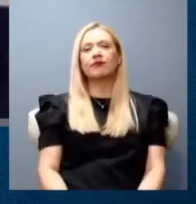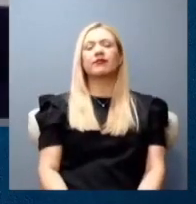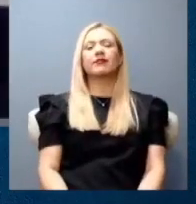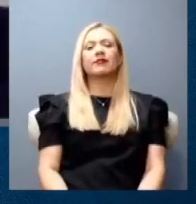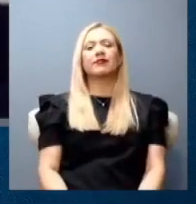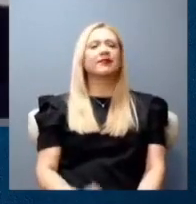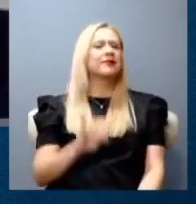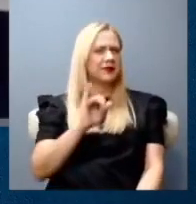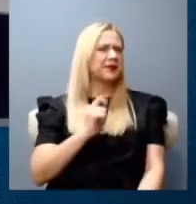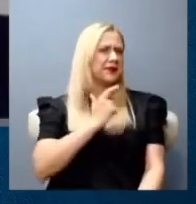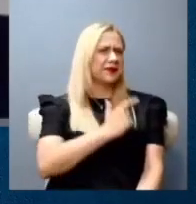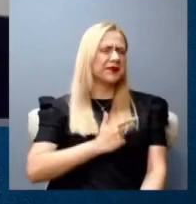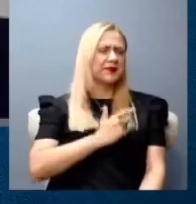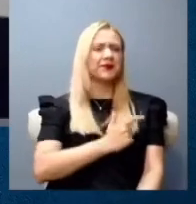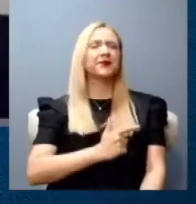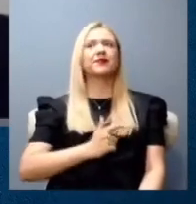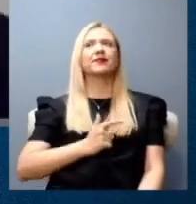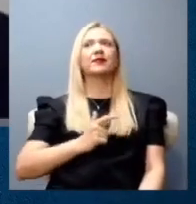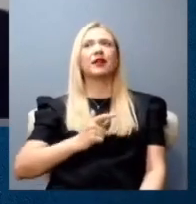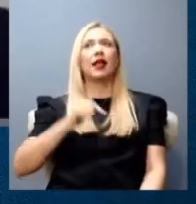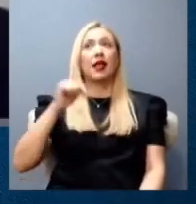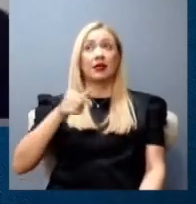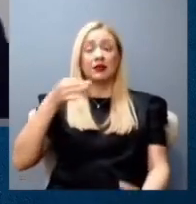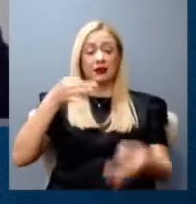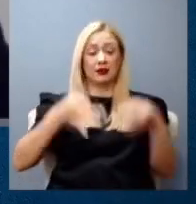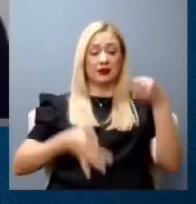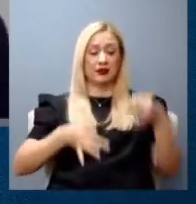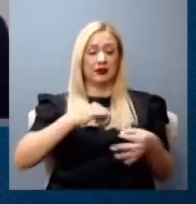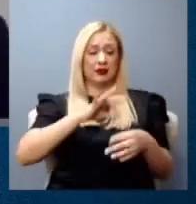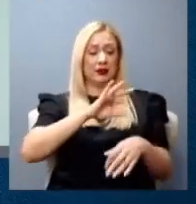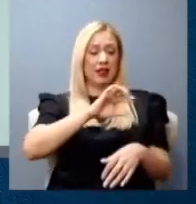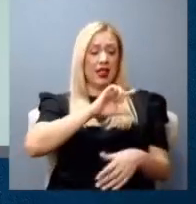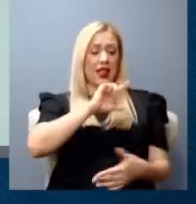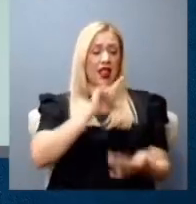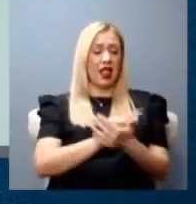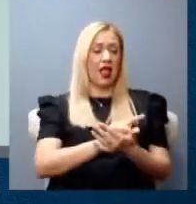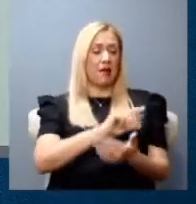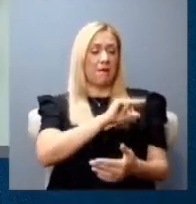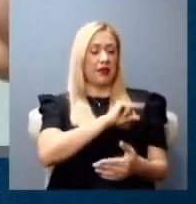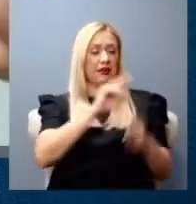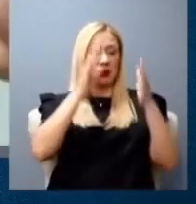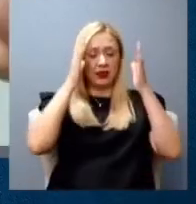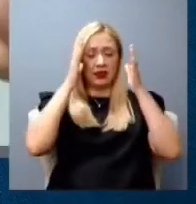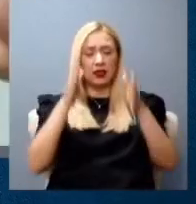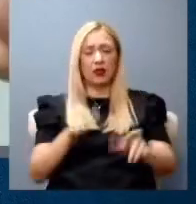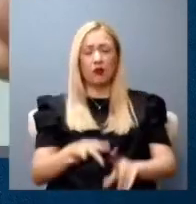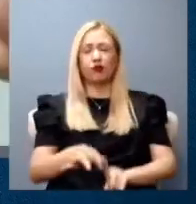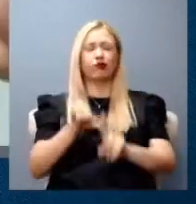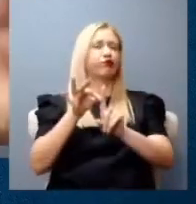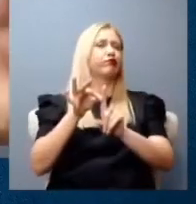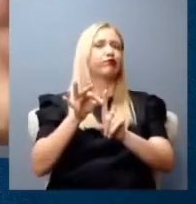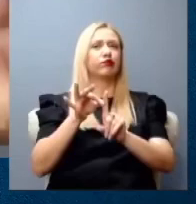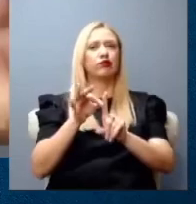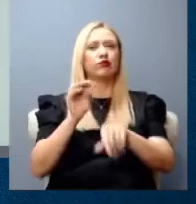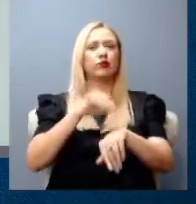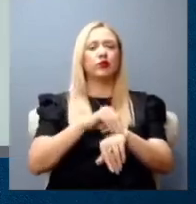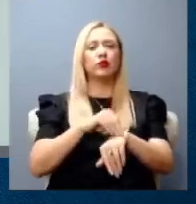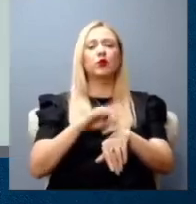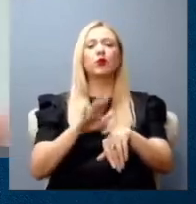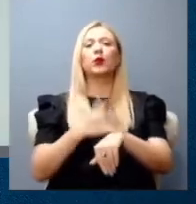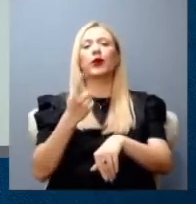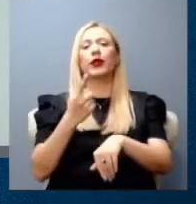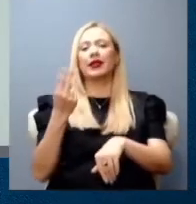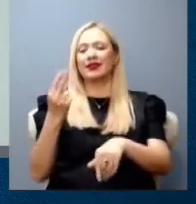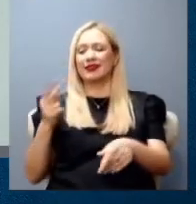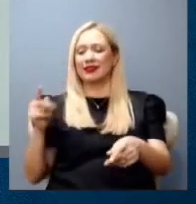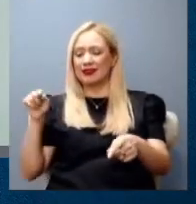Claro. La justicia transicional es este término de transitar de un estadio a otro. Hay